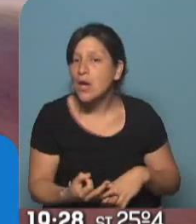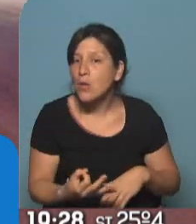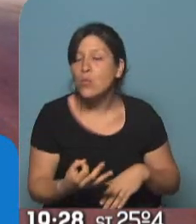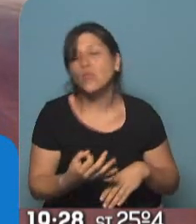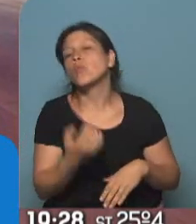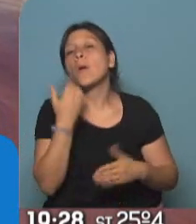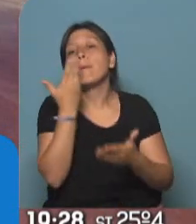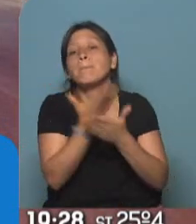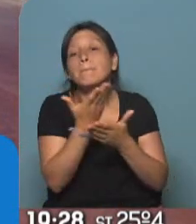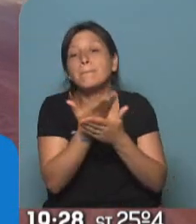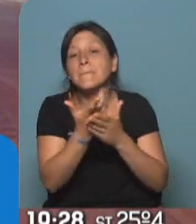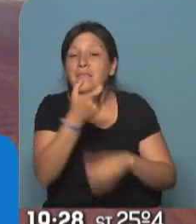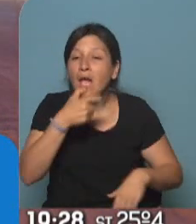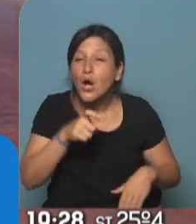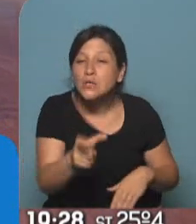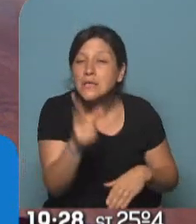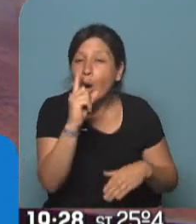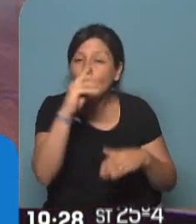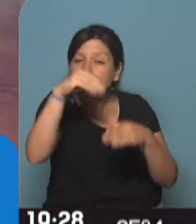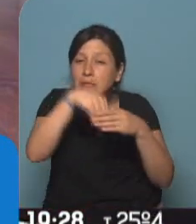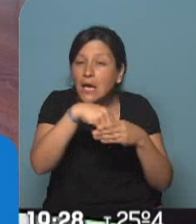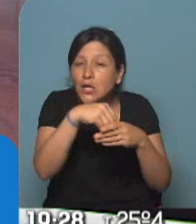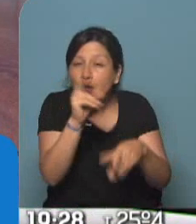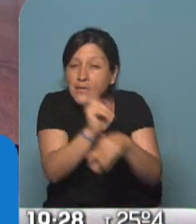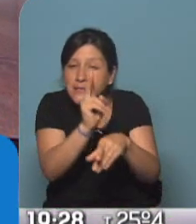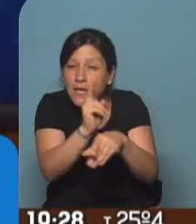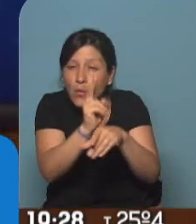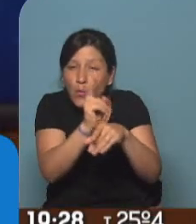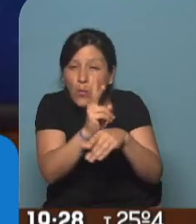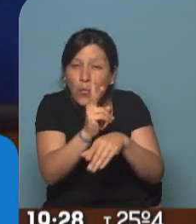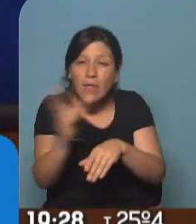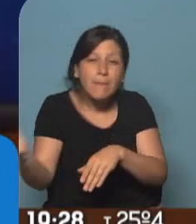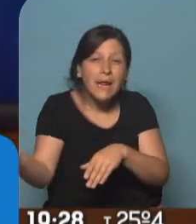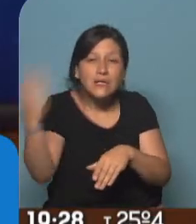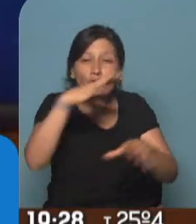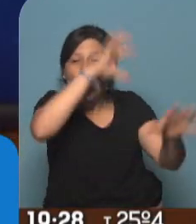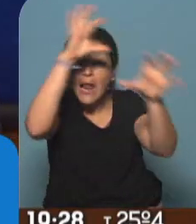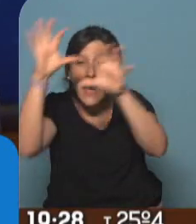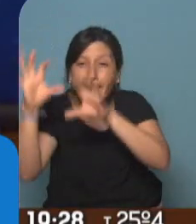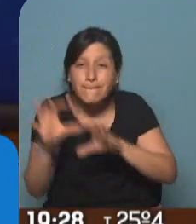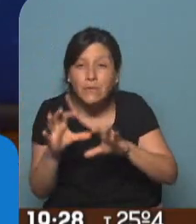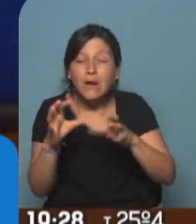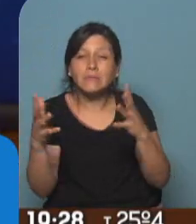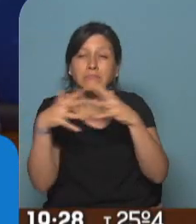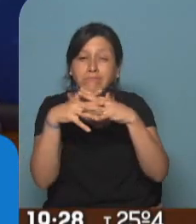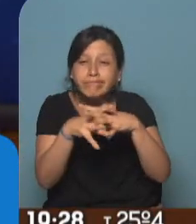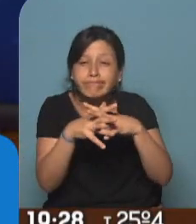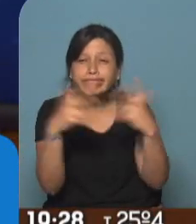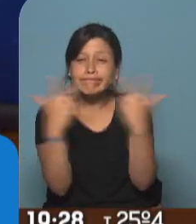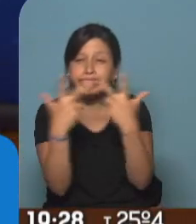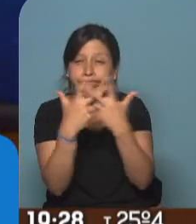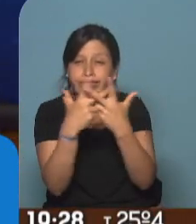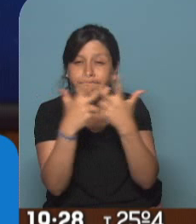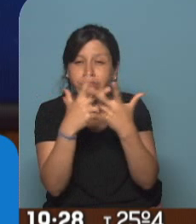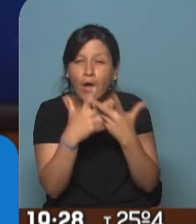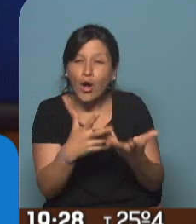sobre interior que es el consejo de seguridad interior para que entre todas las provincias podamos hacer un esfuerzo de persecución a